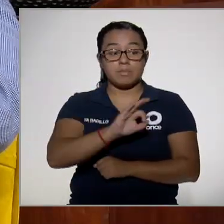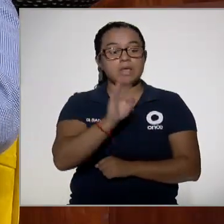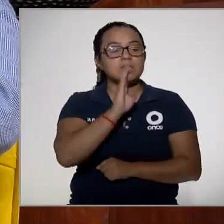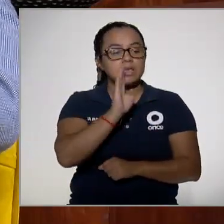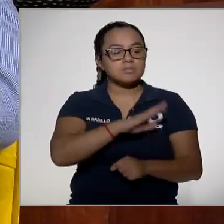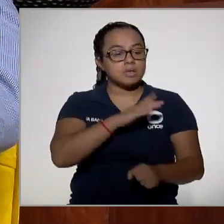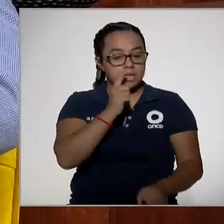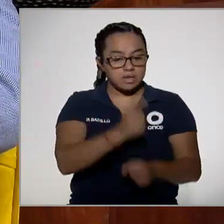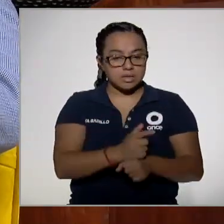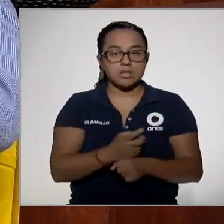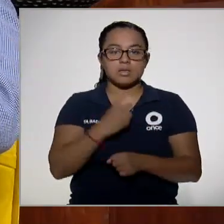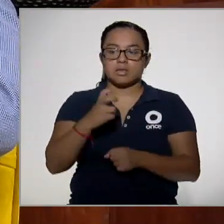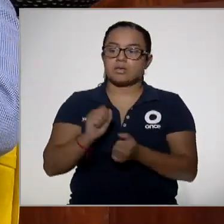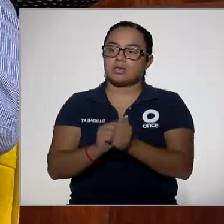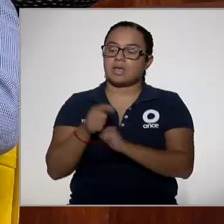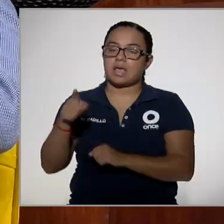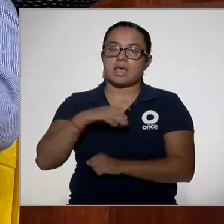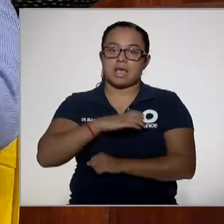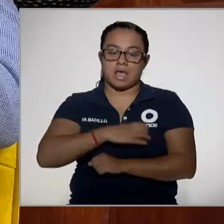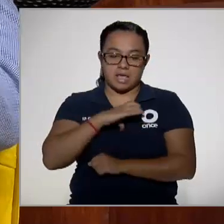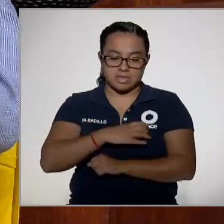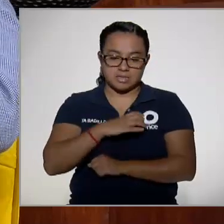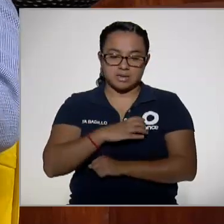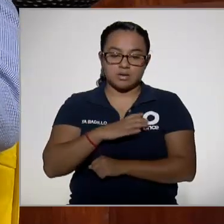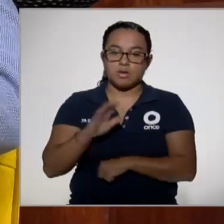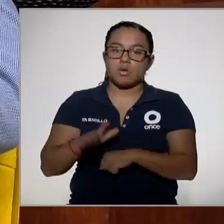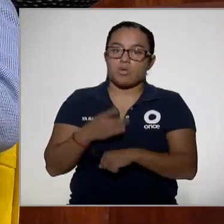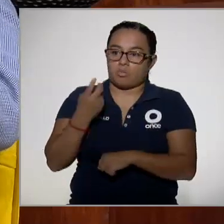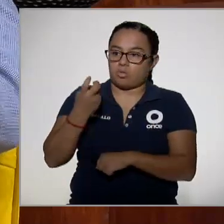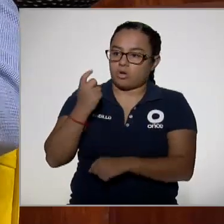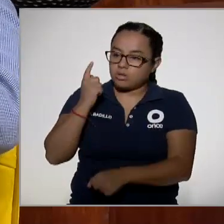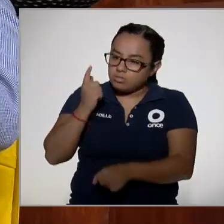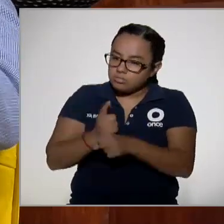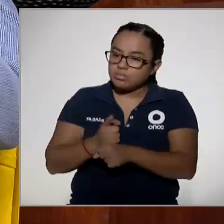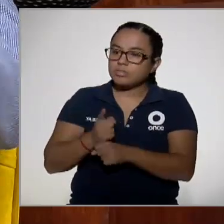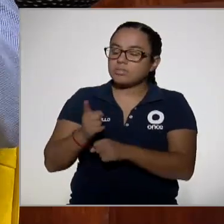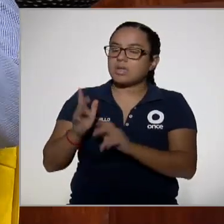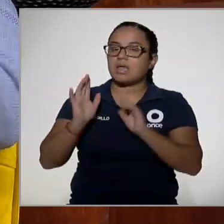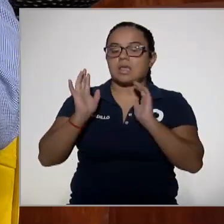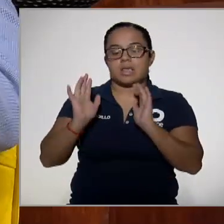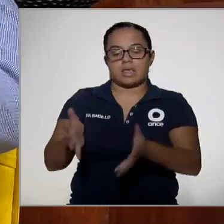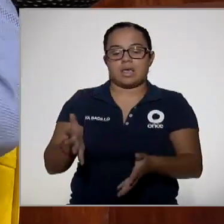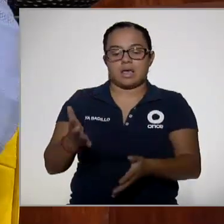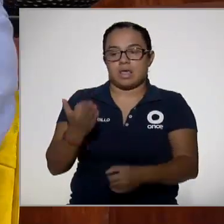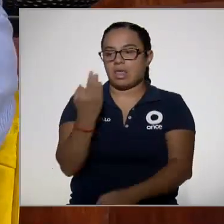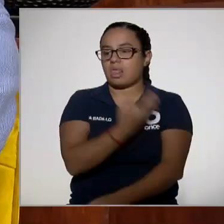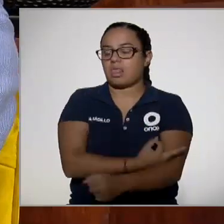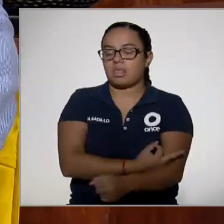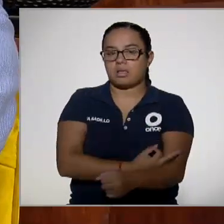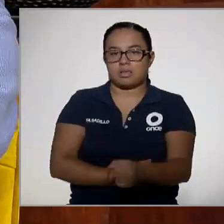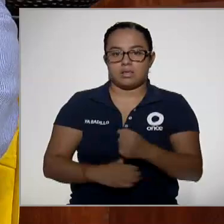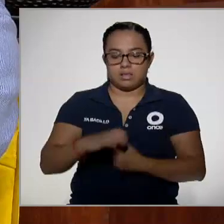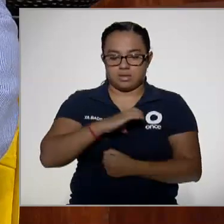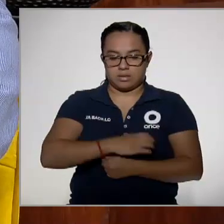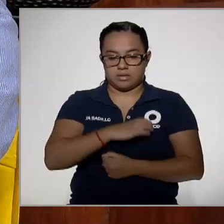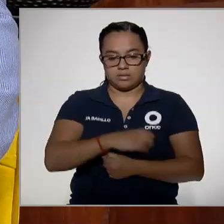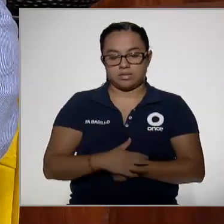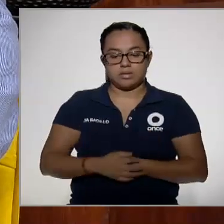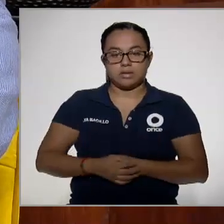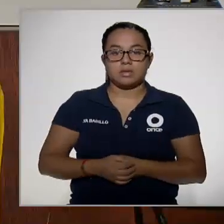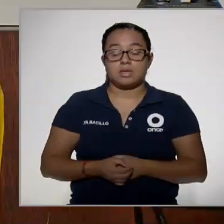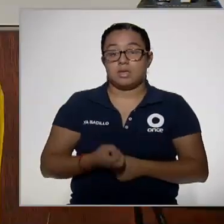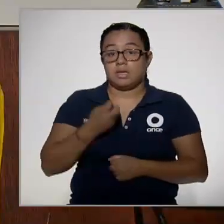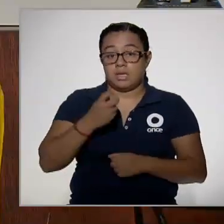haber sido la causa de ese cáncer y por lo tanto se descubrió se dé o se diagnóstico ya en etapas muy tardías no exacto eso es bien importante